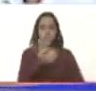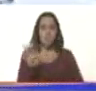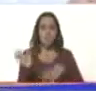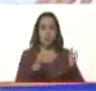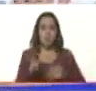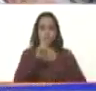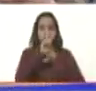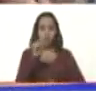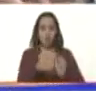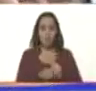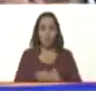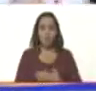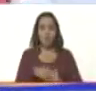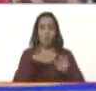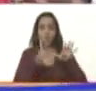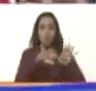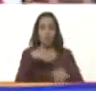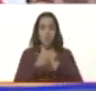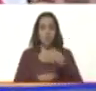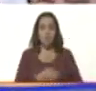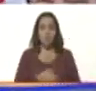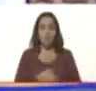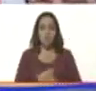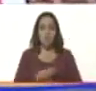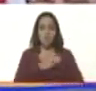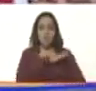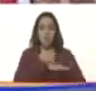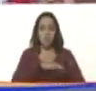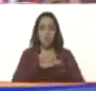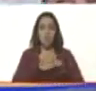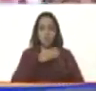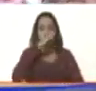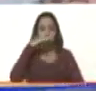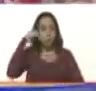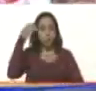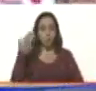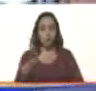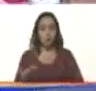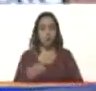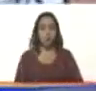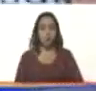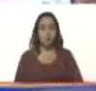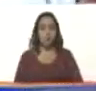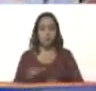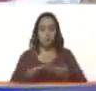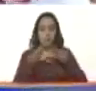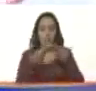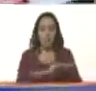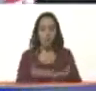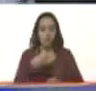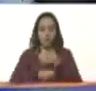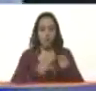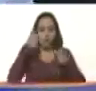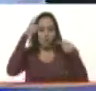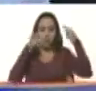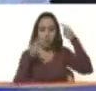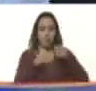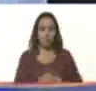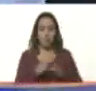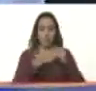gran misión Dr. José Gregorio Hernández, regalo del presidente Hugo Chávez para todos nosotros y nosotras, las personas con